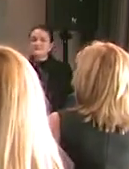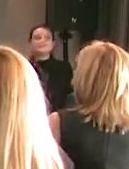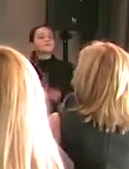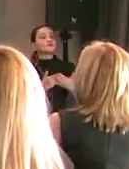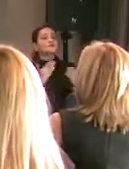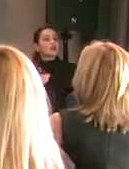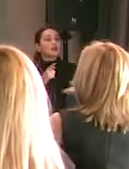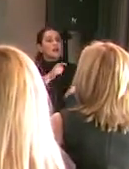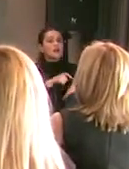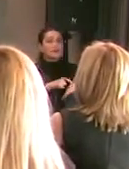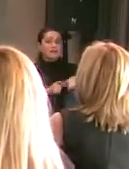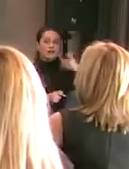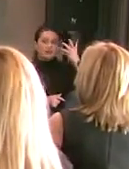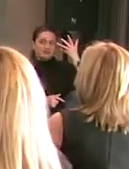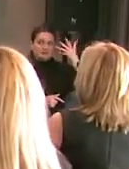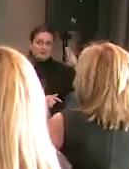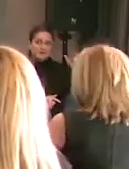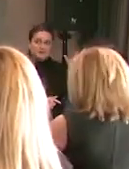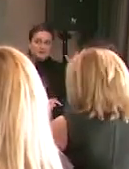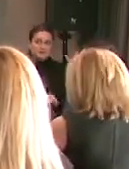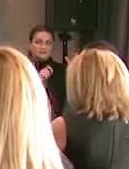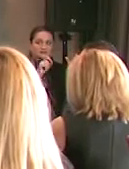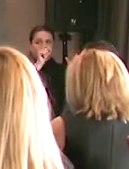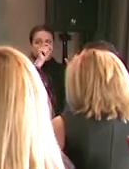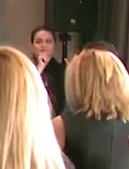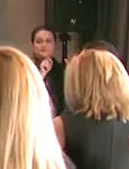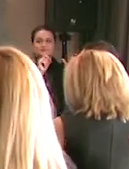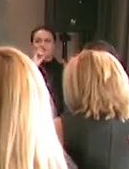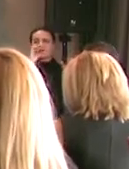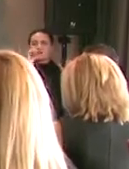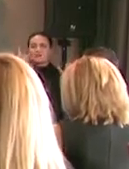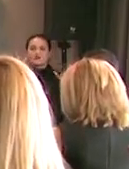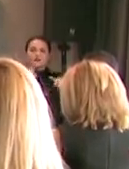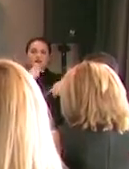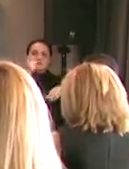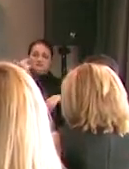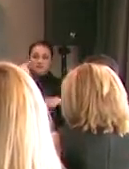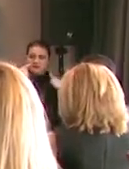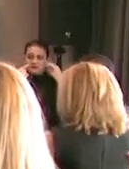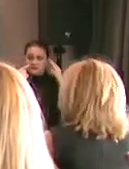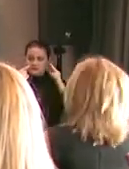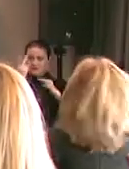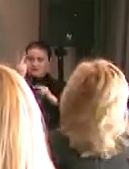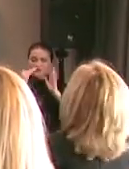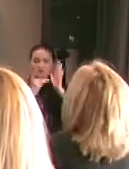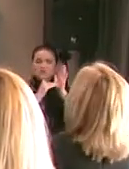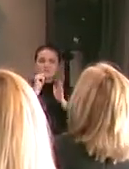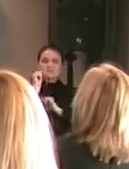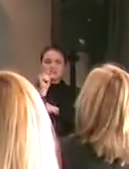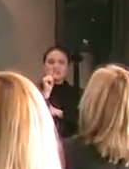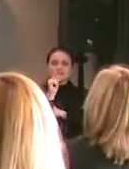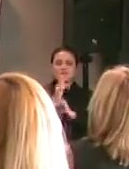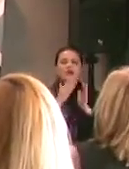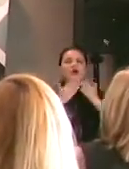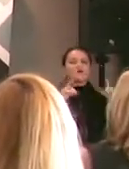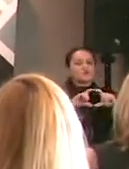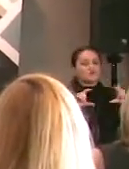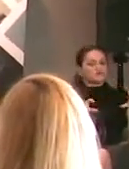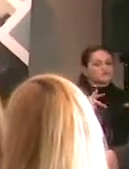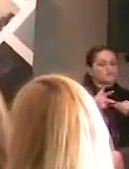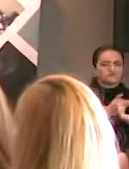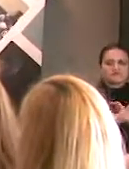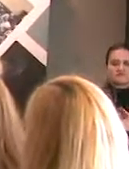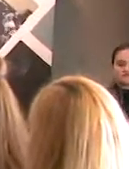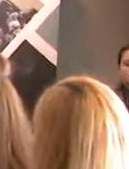Siendo las 10 horas del día 7 de noviembre de 2017, se declara